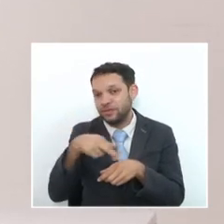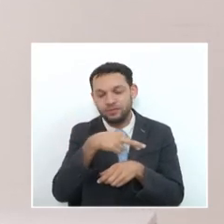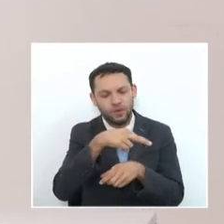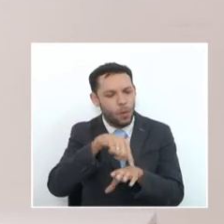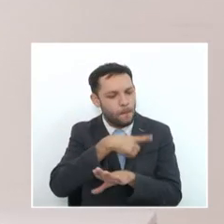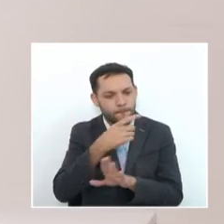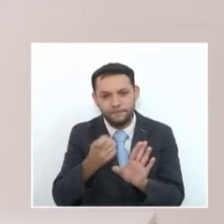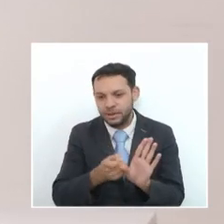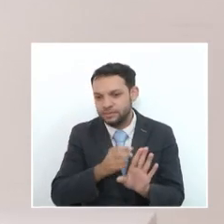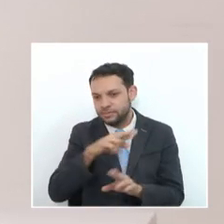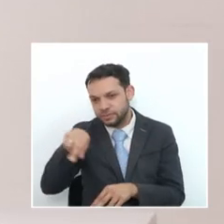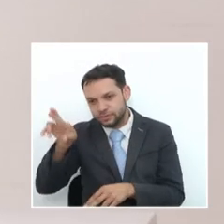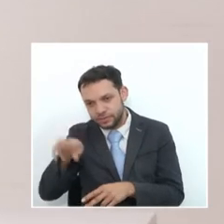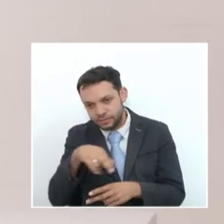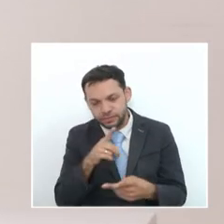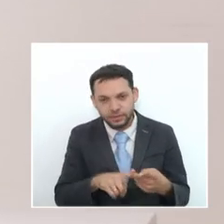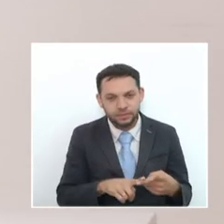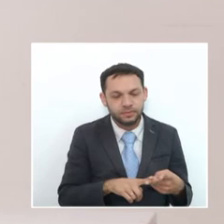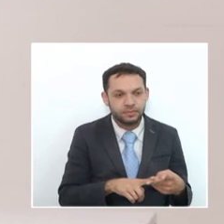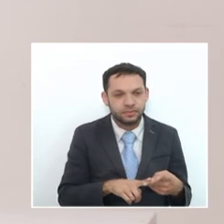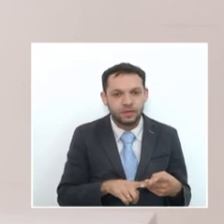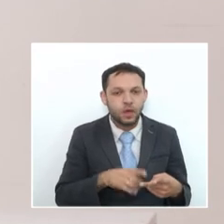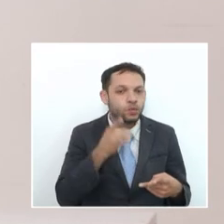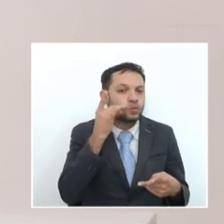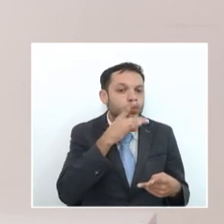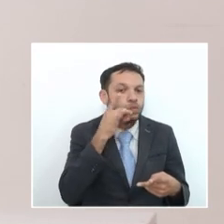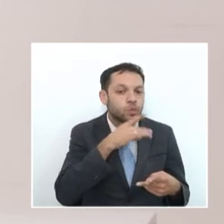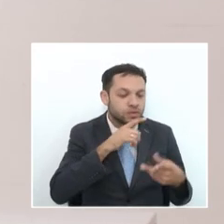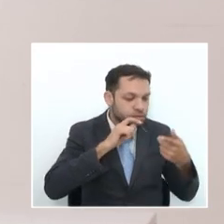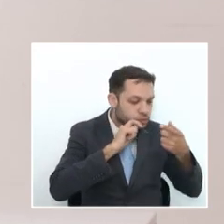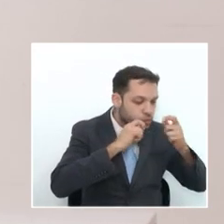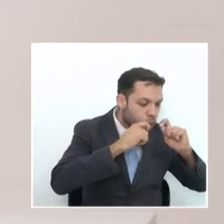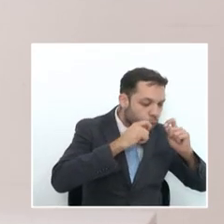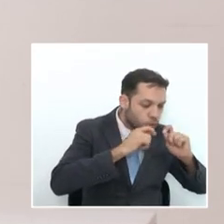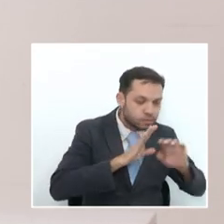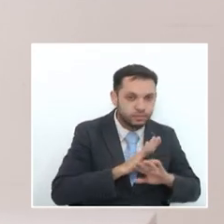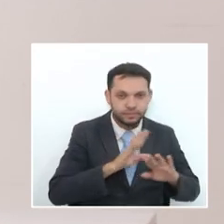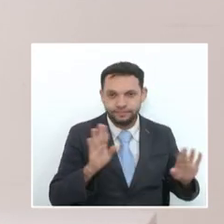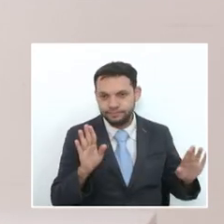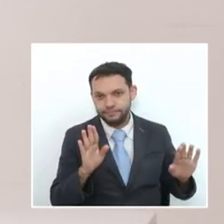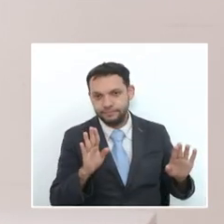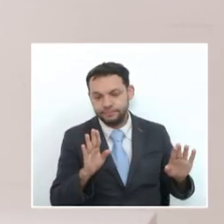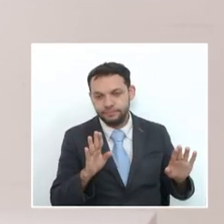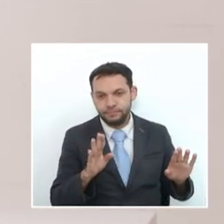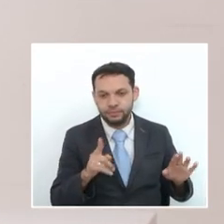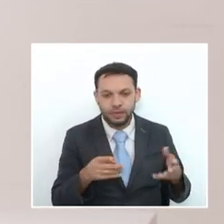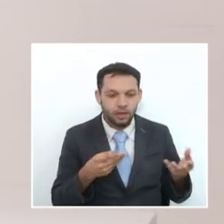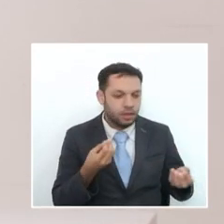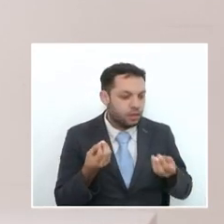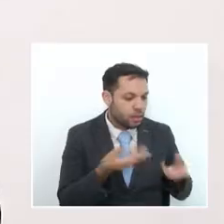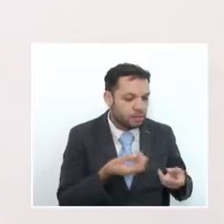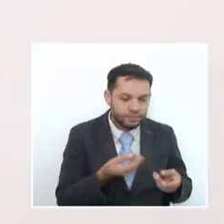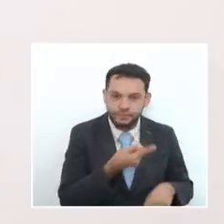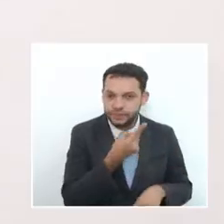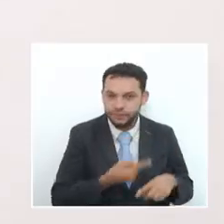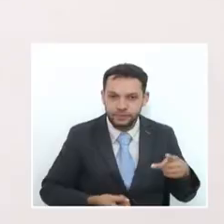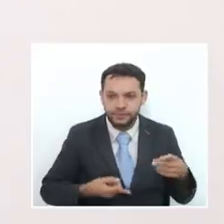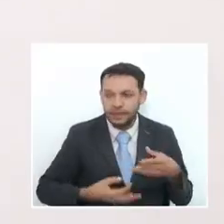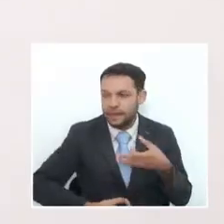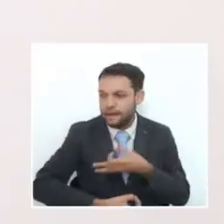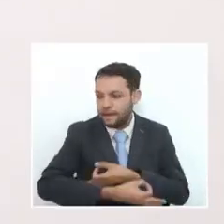Y trate de no darle azúcar dulce. Obviamente enlatados y embutidos, pues eso no es comida. ¿Y para reemplazar la